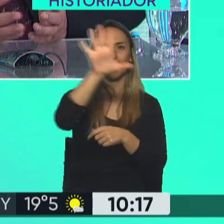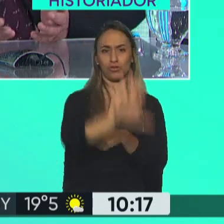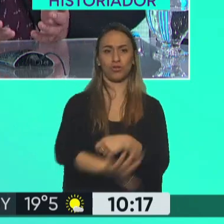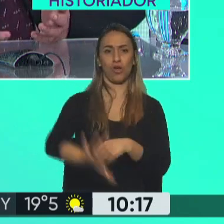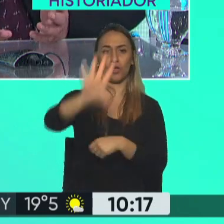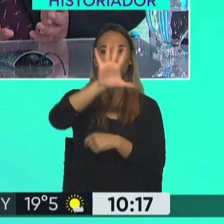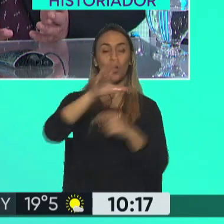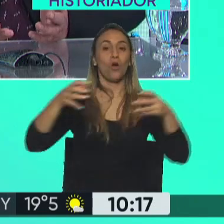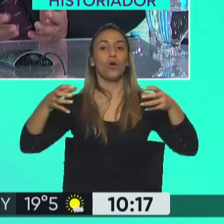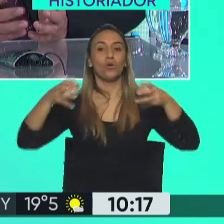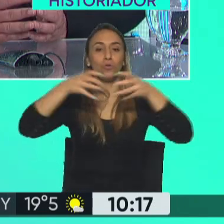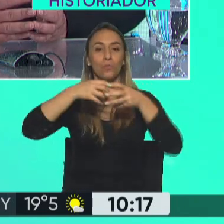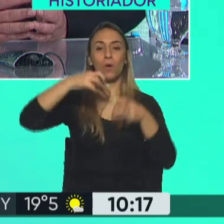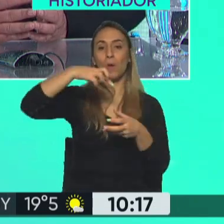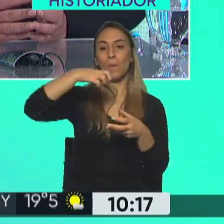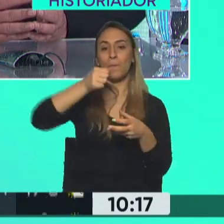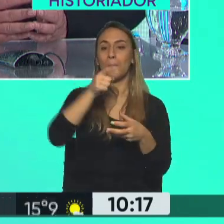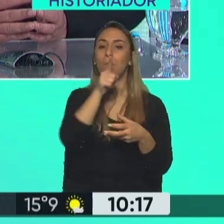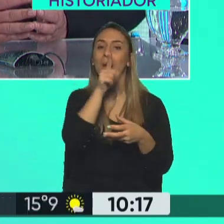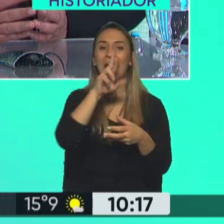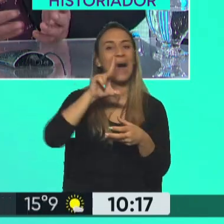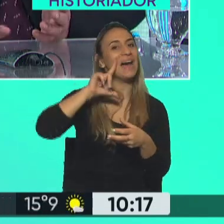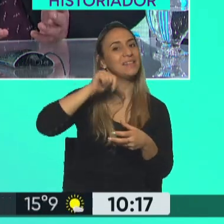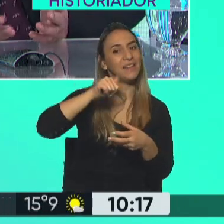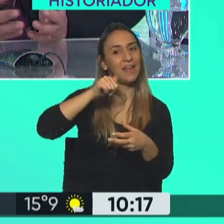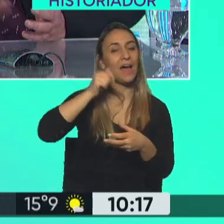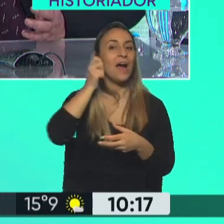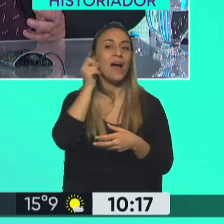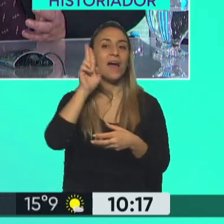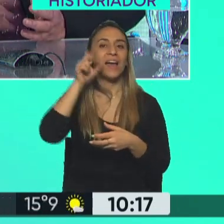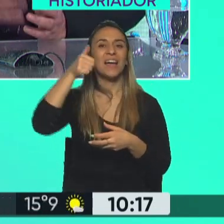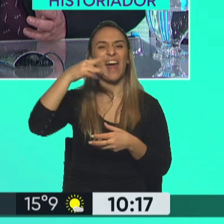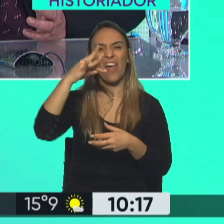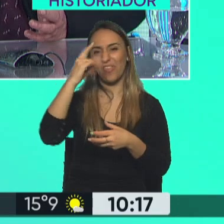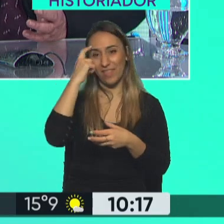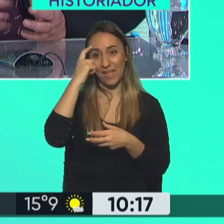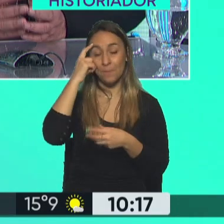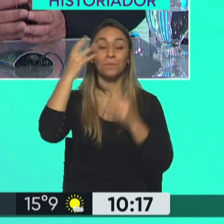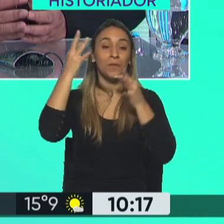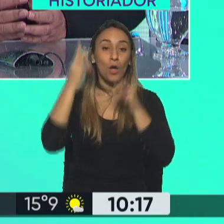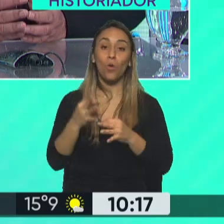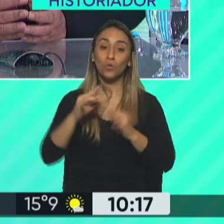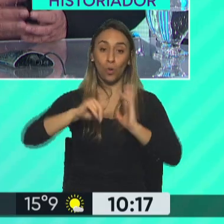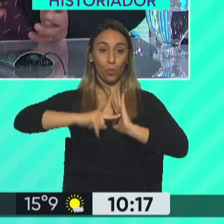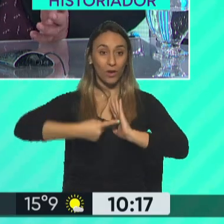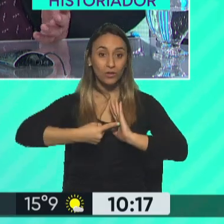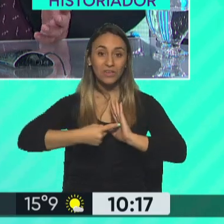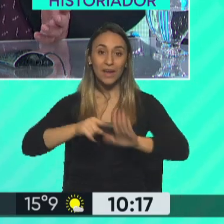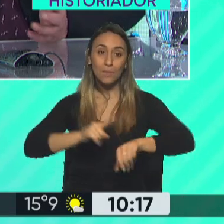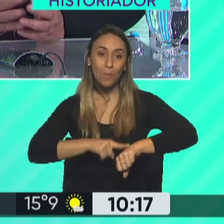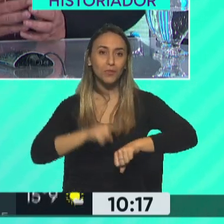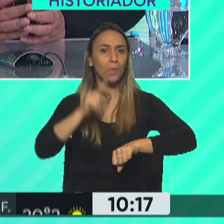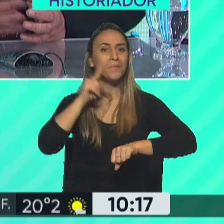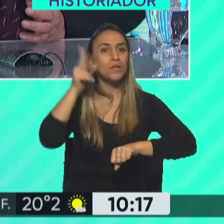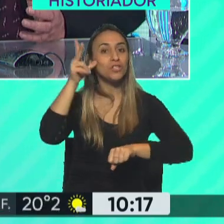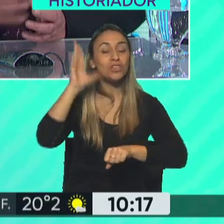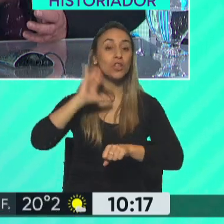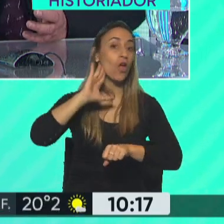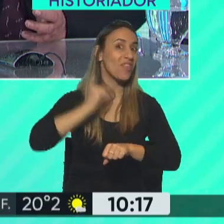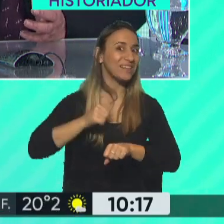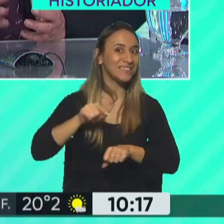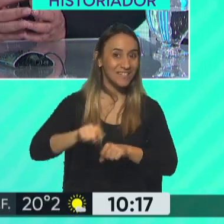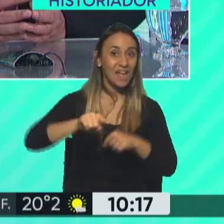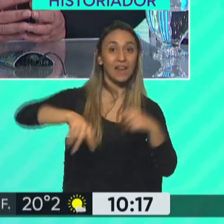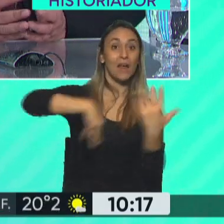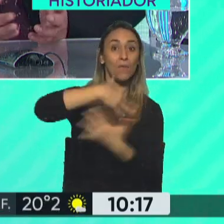Los movimientos americanistas. Y la Revolución de Buenos Aires, te decía, en el peor momento de la Revolución de 1816, era la única que había